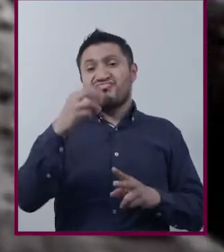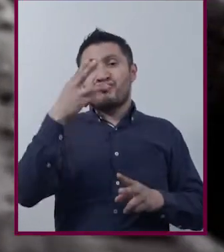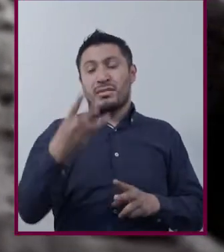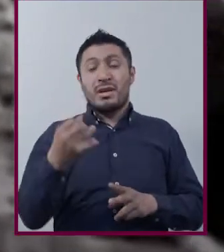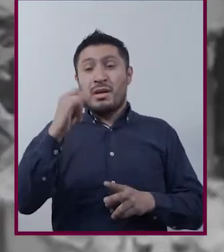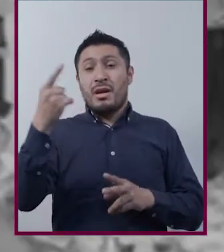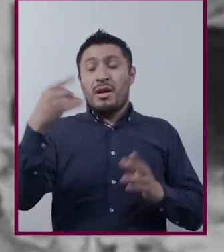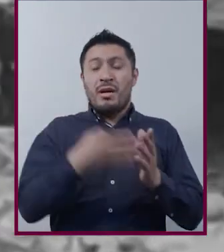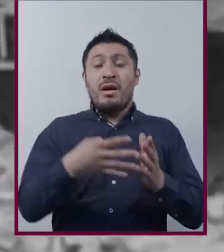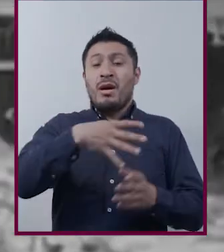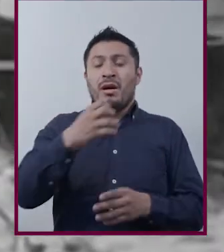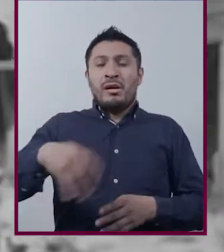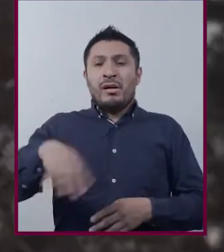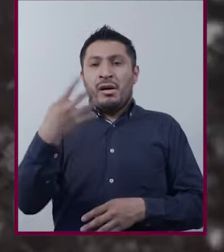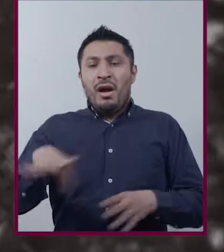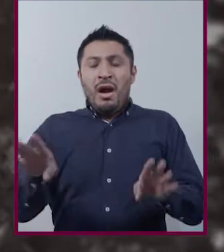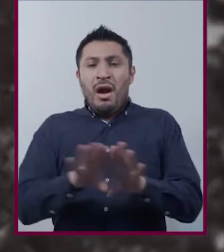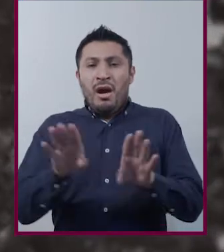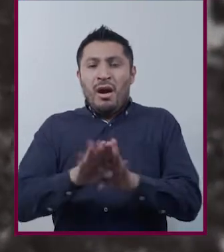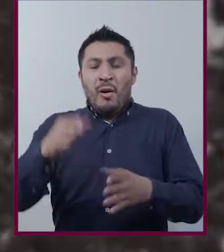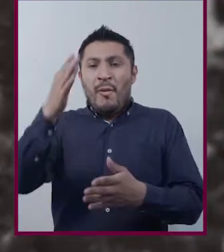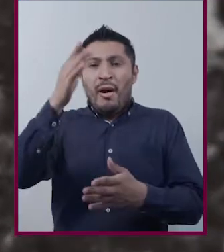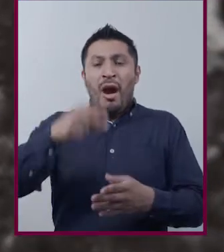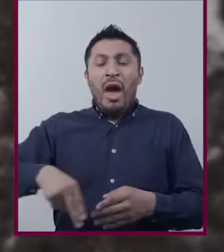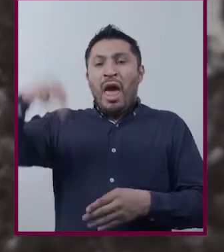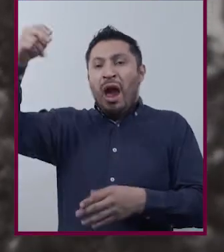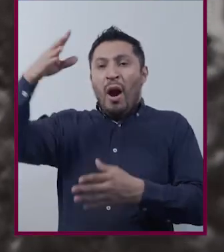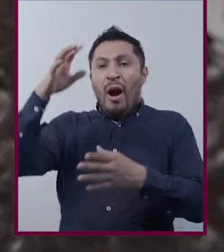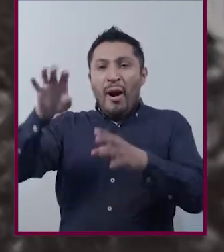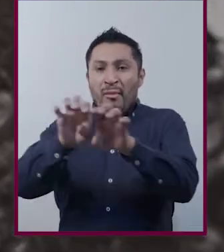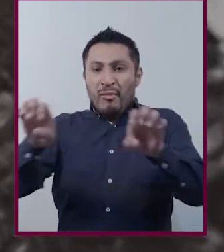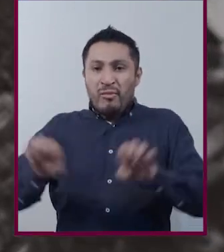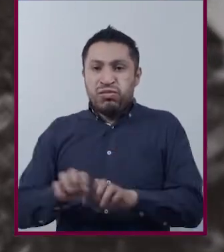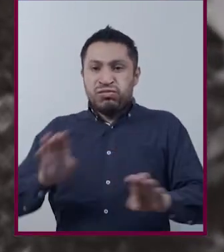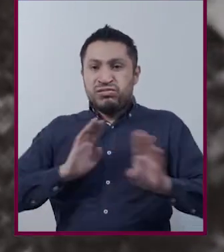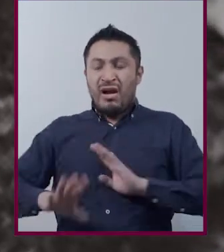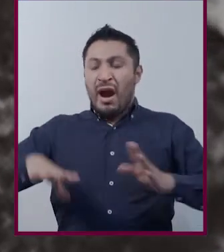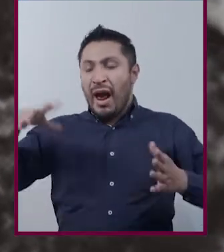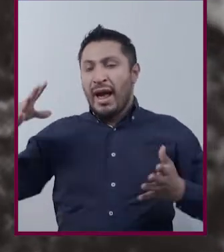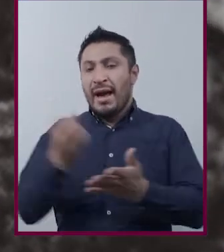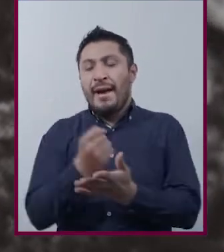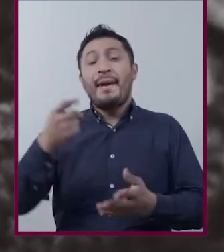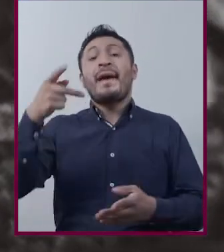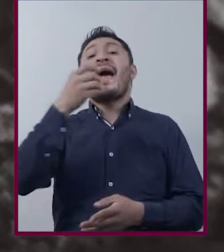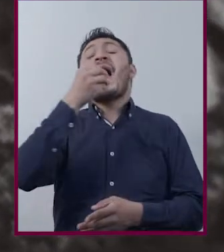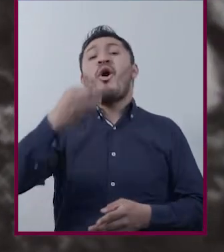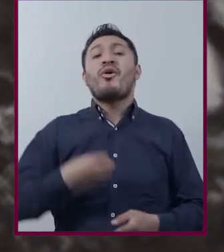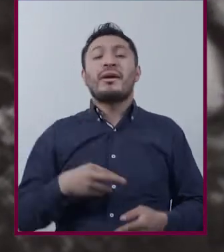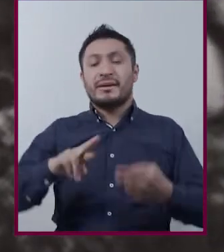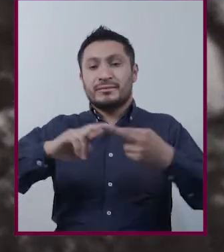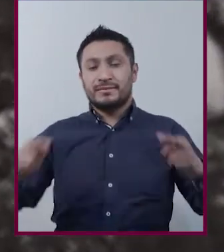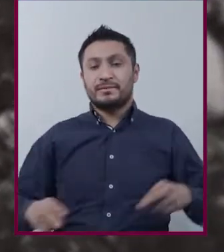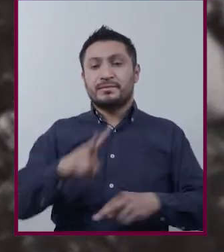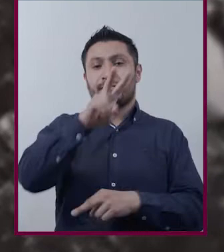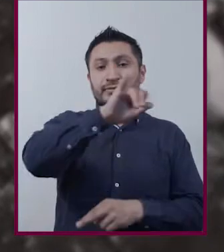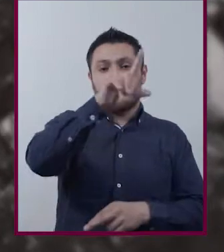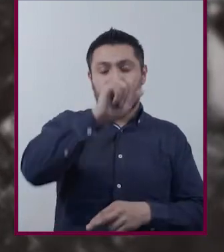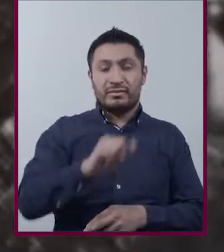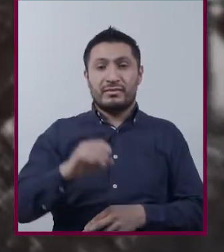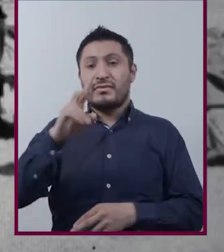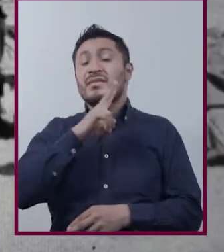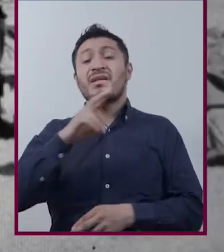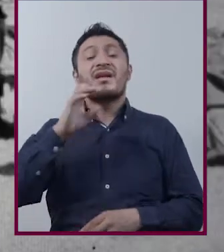de 1914, la División del Norte salió triunfante, aunque la relación Carranza-Villa se vio